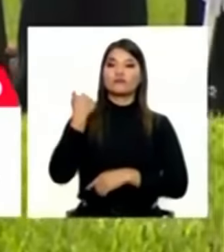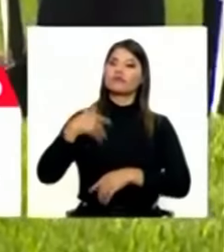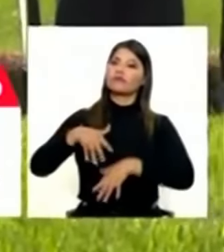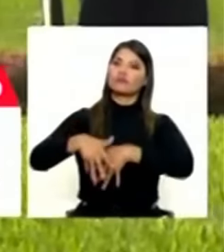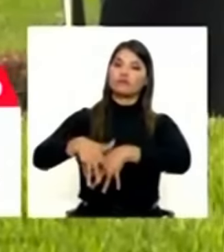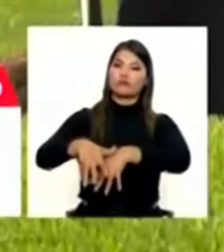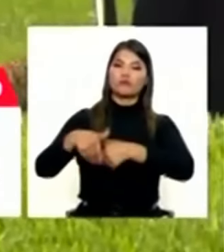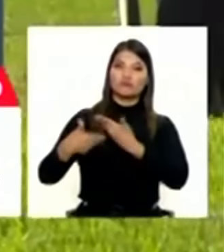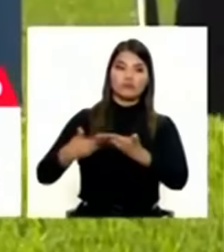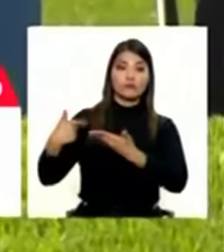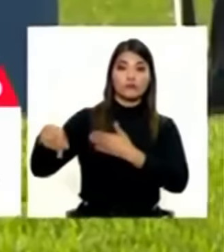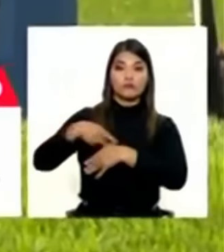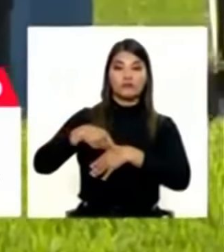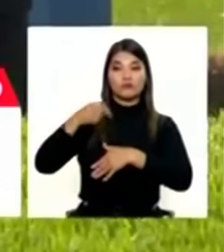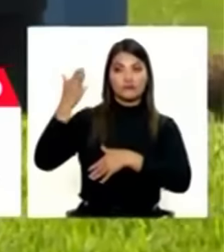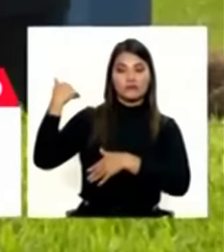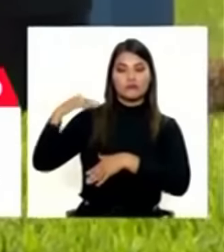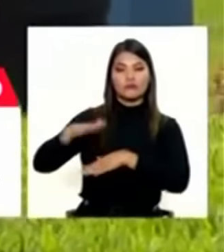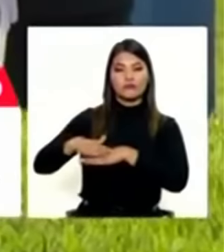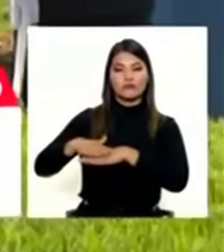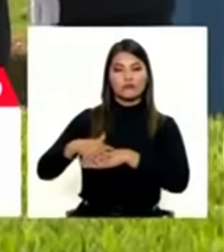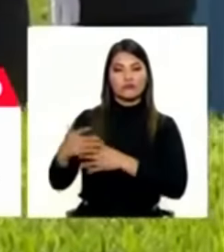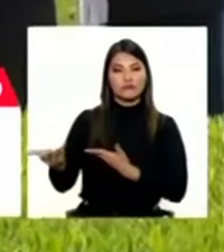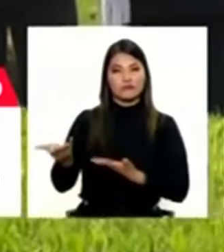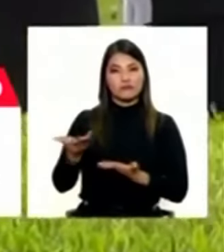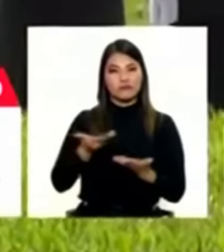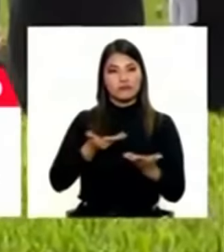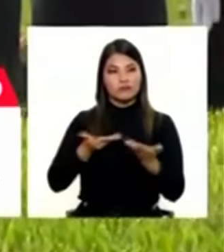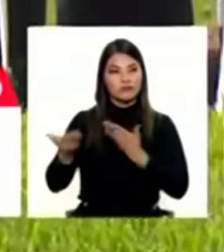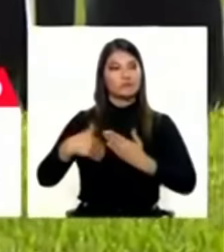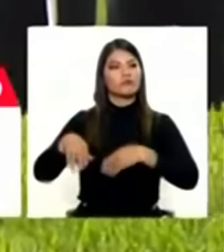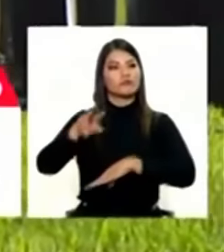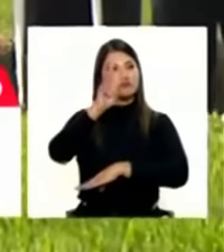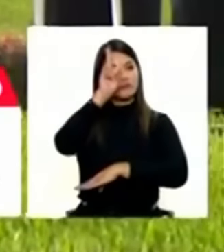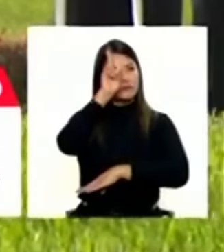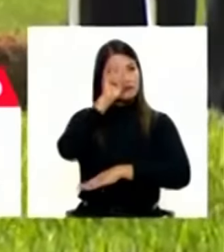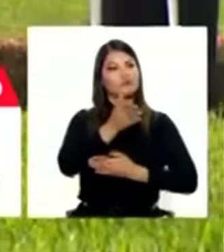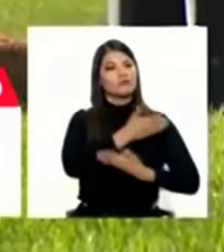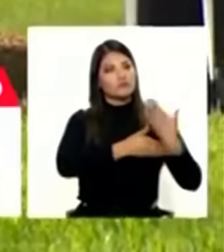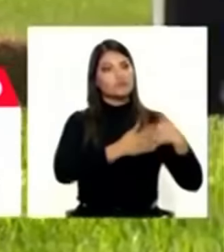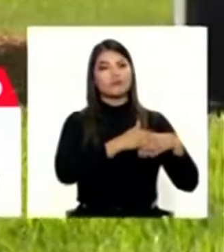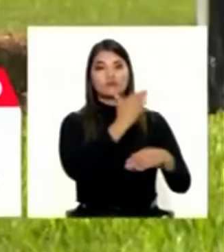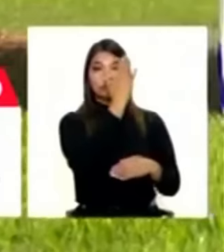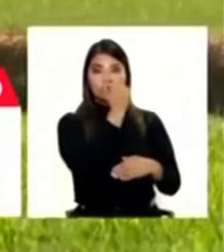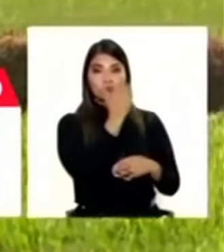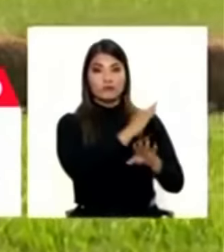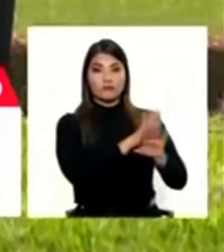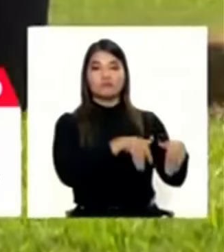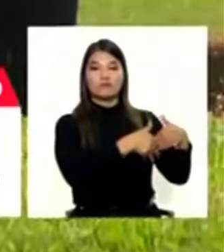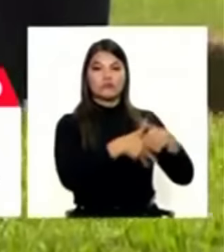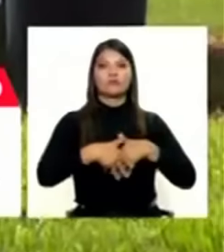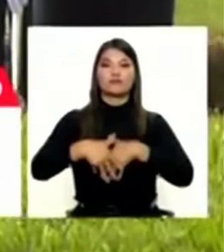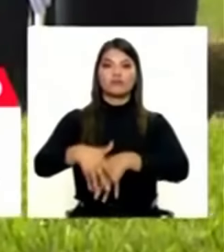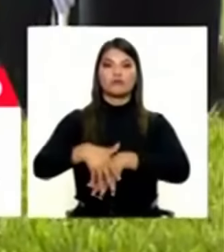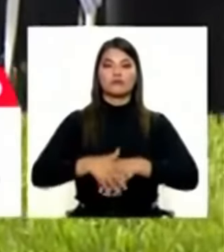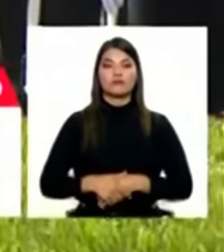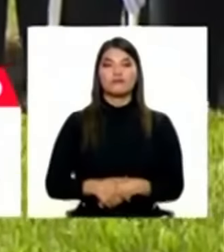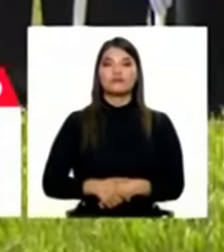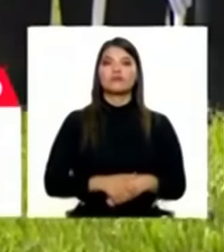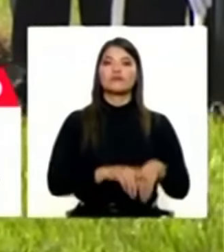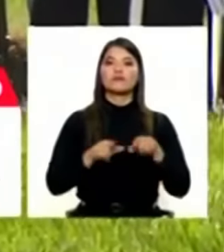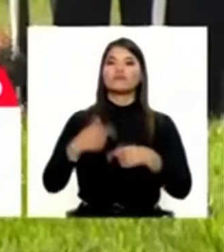veteranos, quienes durante años han servido a nuestra patria a través de la Fuerza Aérea del Perú, ya sea